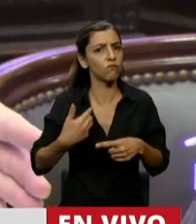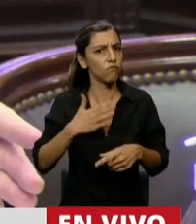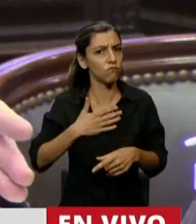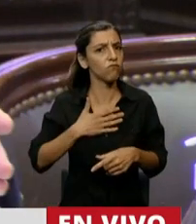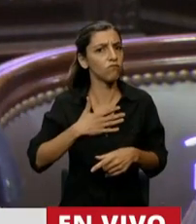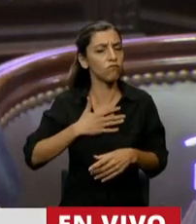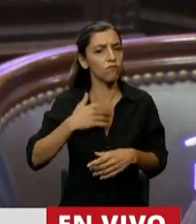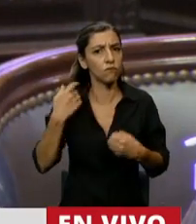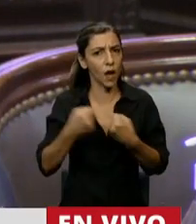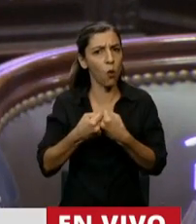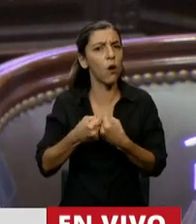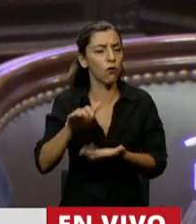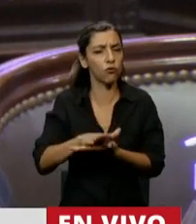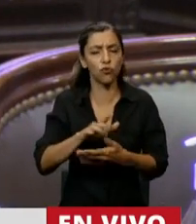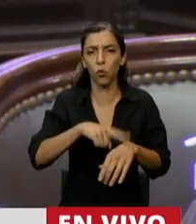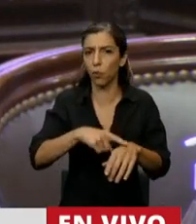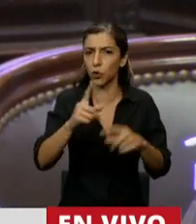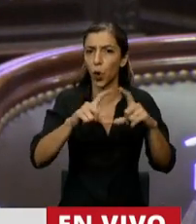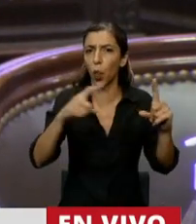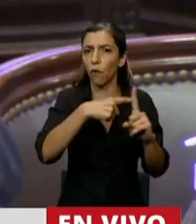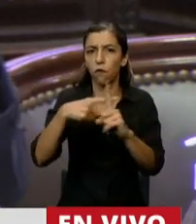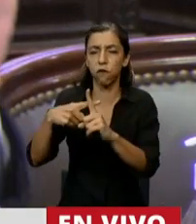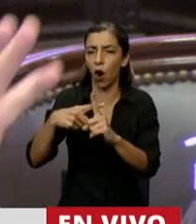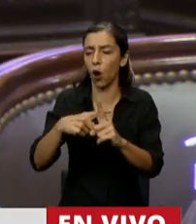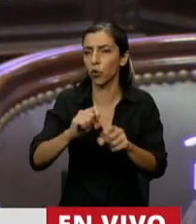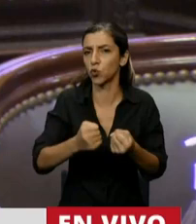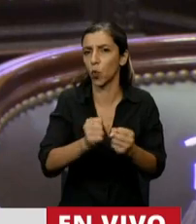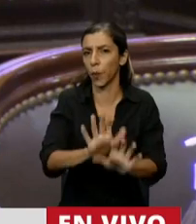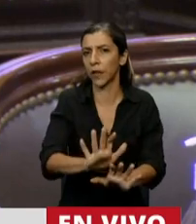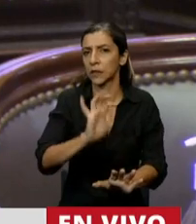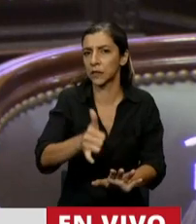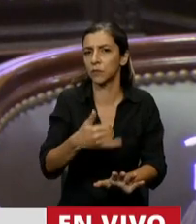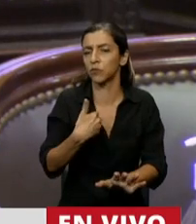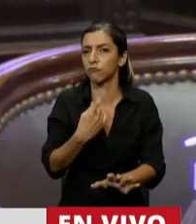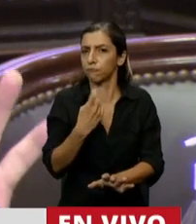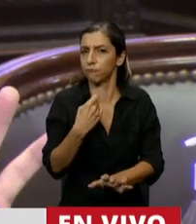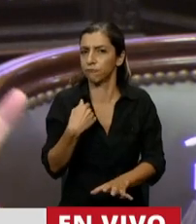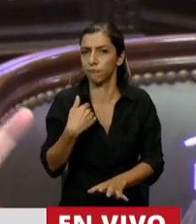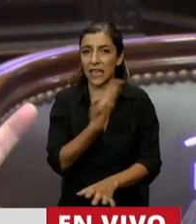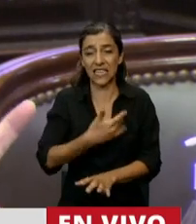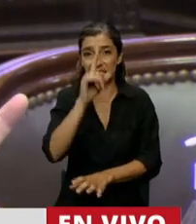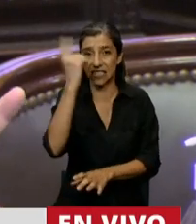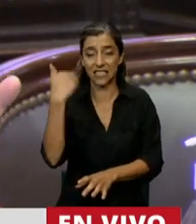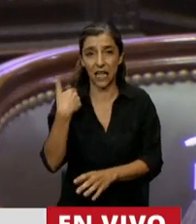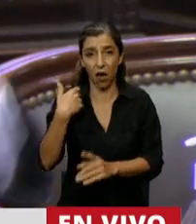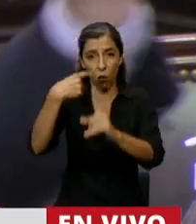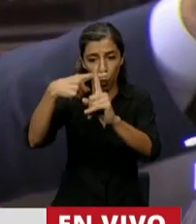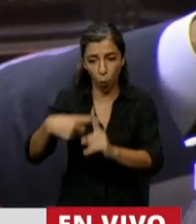suspendiera la aplicación porque vimos que las cuentas del Estado estaban en malas condiciones. De hecho,